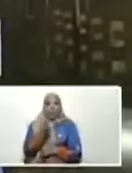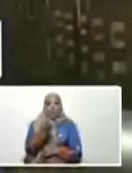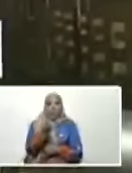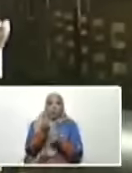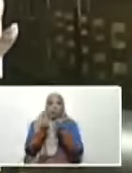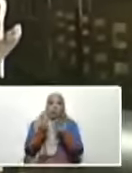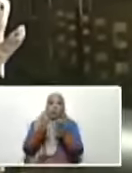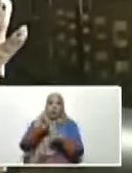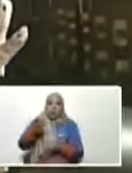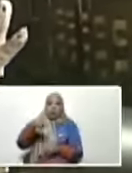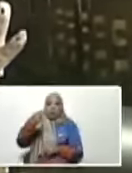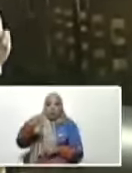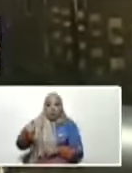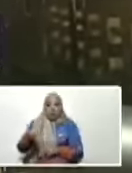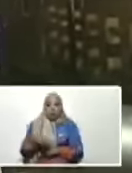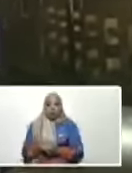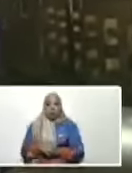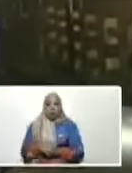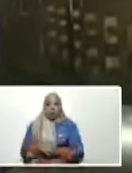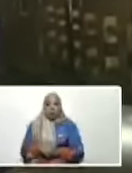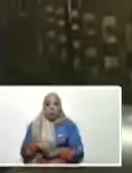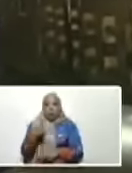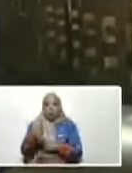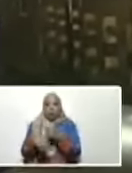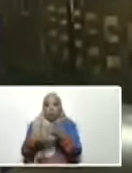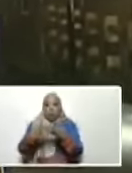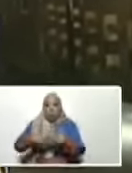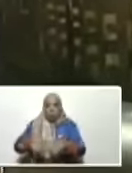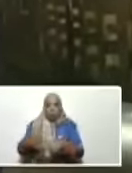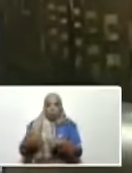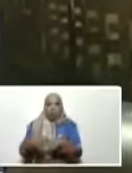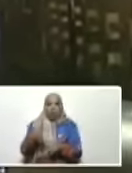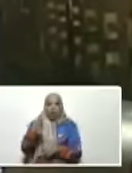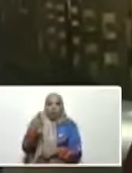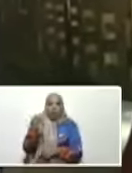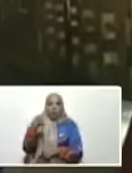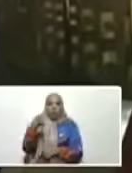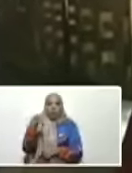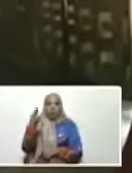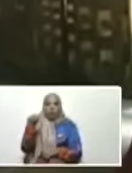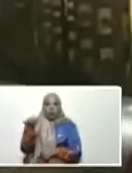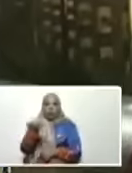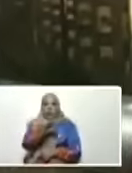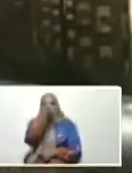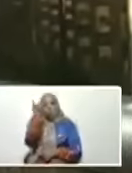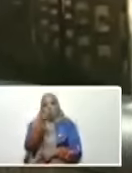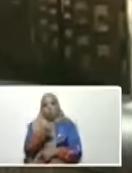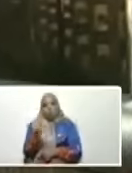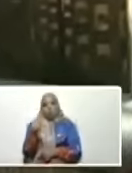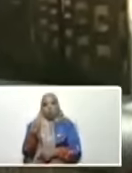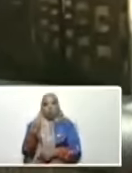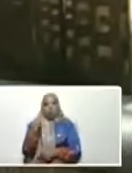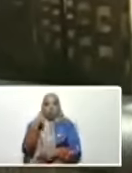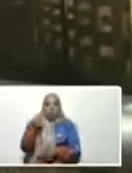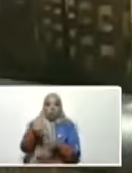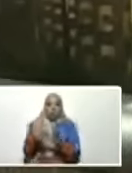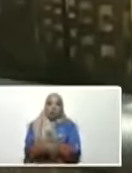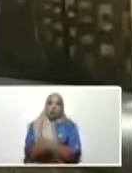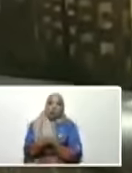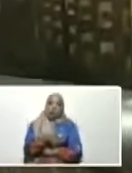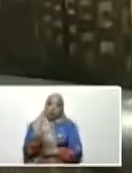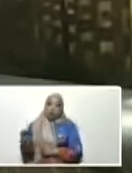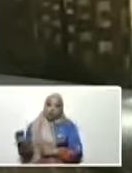27 de junio. Petro Boscán. Zulia. Estamos en el camino correcto.